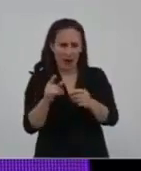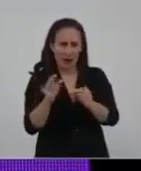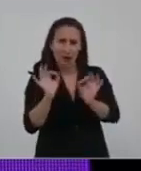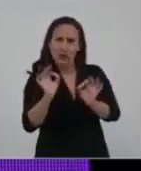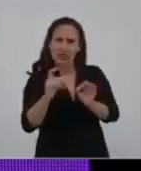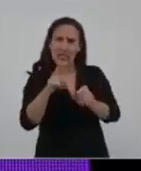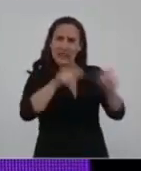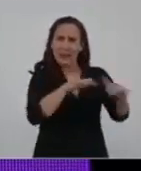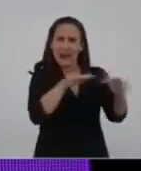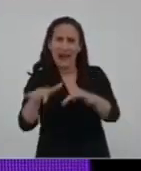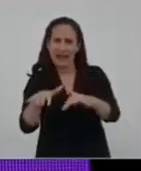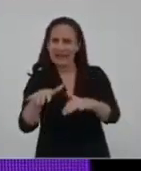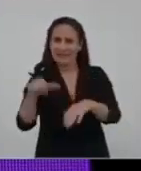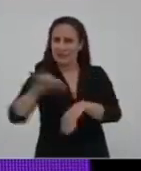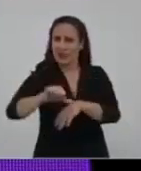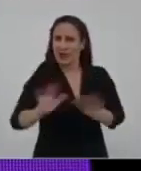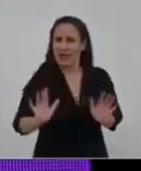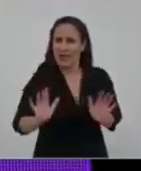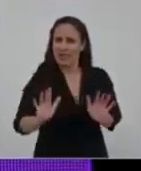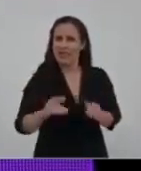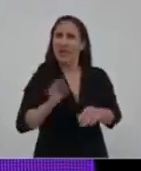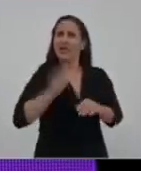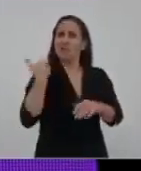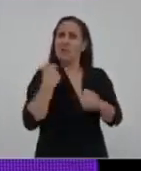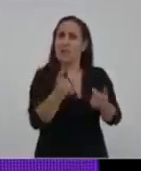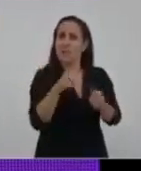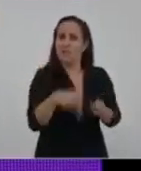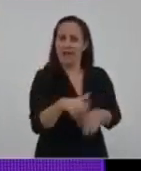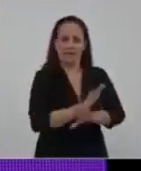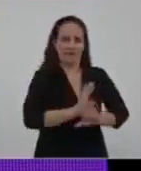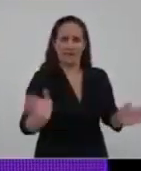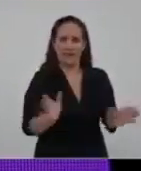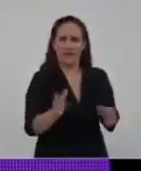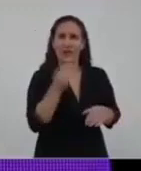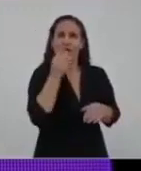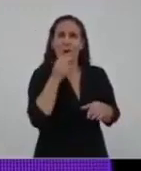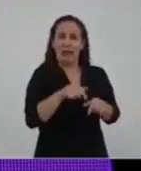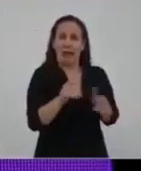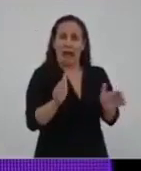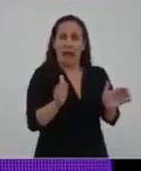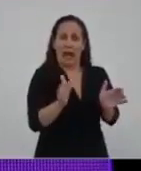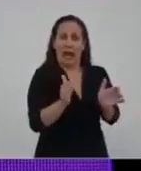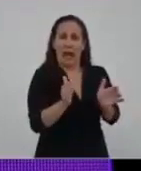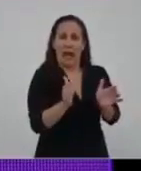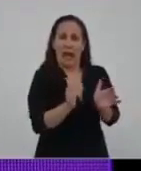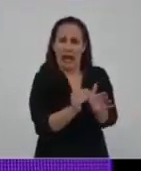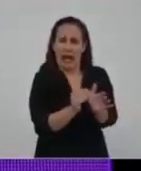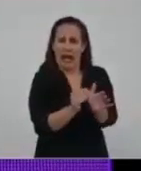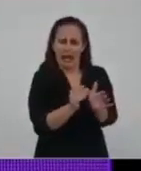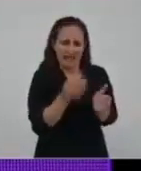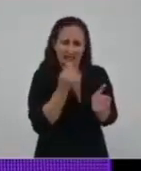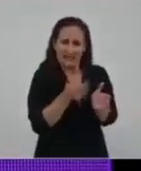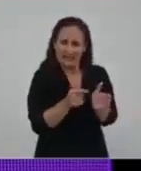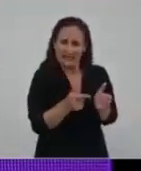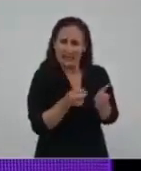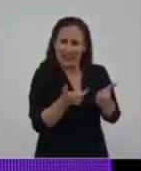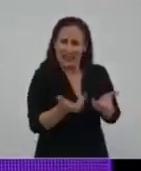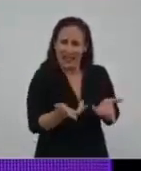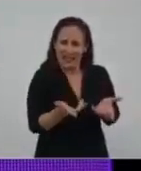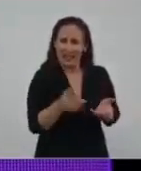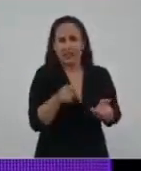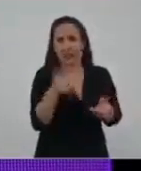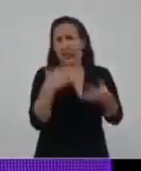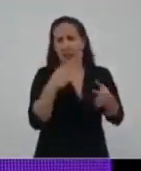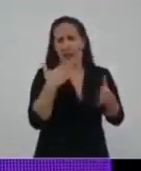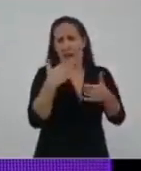pibes el año pasado les quitaron el pan este año las porciones de comida son cada vez más chicas y la verdad que eso también lo tenemos que discutir con los